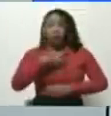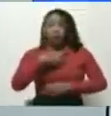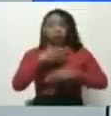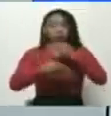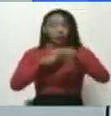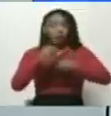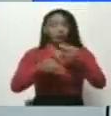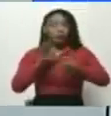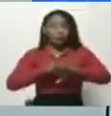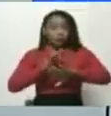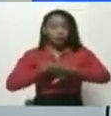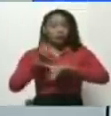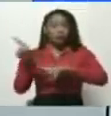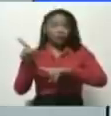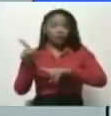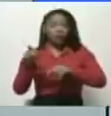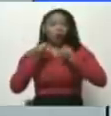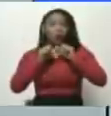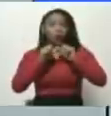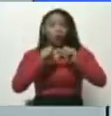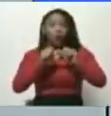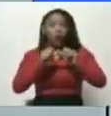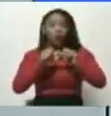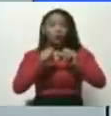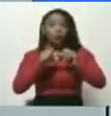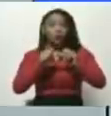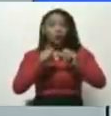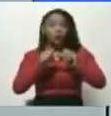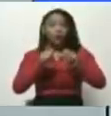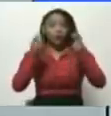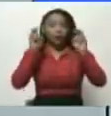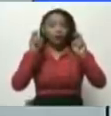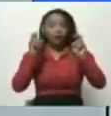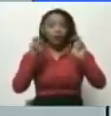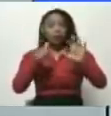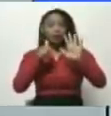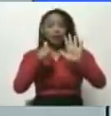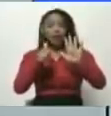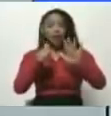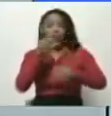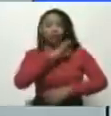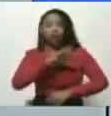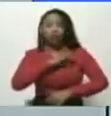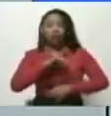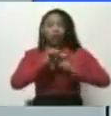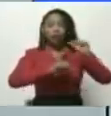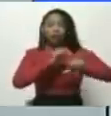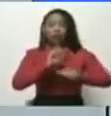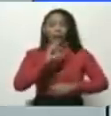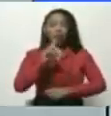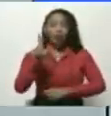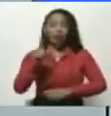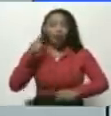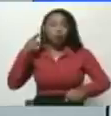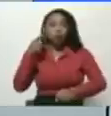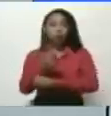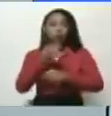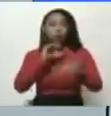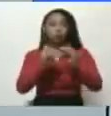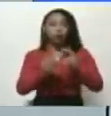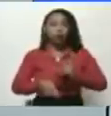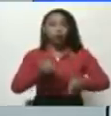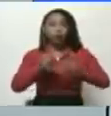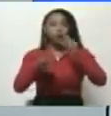por eso sigo dentro de la parte 6. El socialismo del siglo XXI tiene la obligación ética de construir un